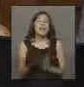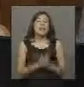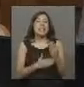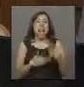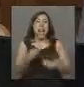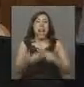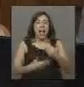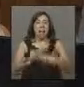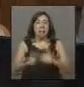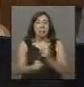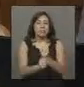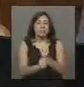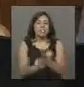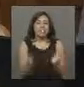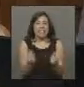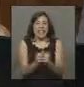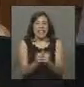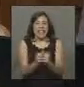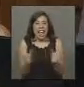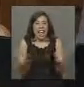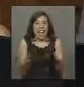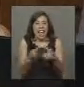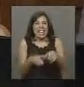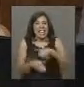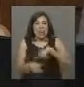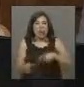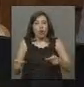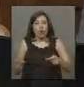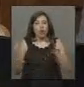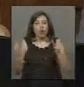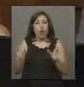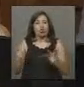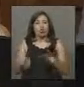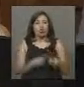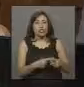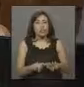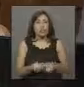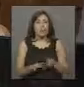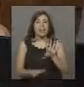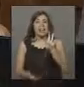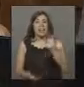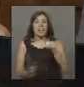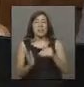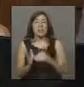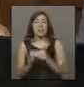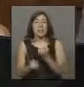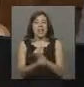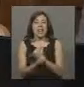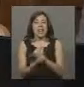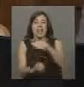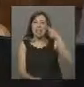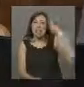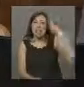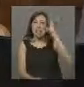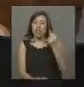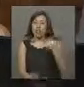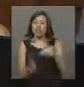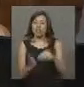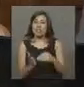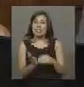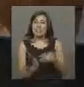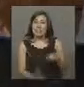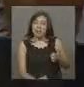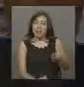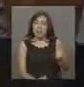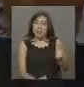en equipo, en cooperación y con control social a más de 50.000 carabineros, 12.000 funcionarios de la